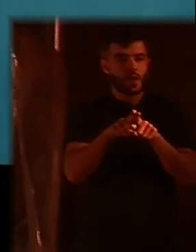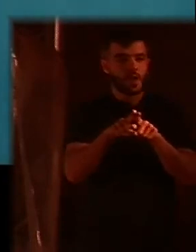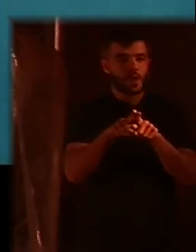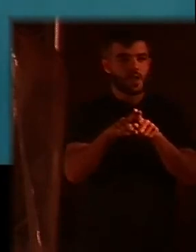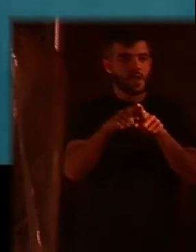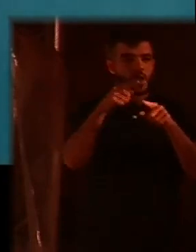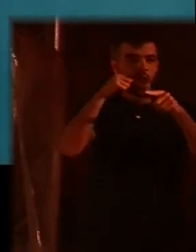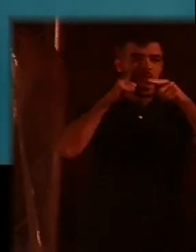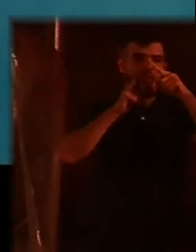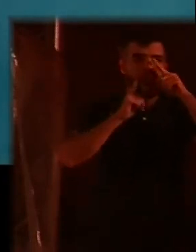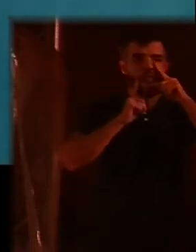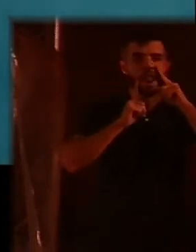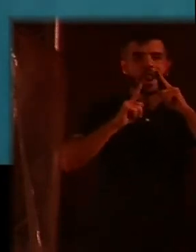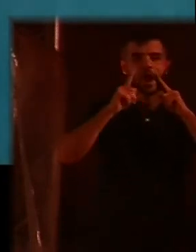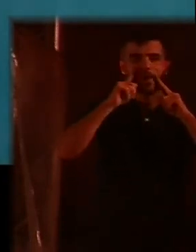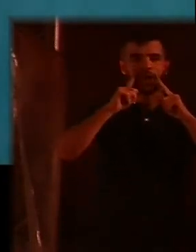lágrimas